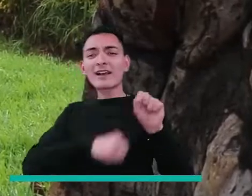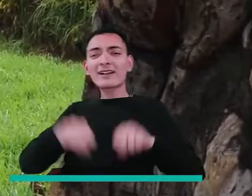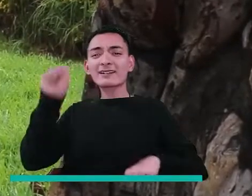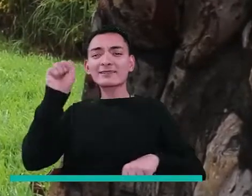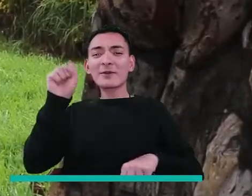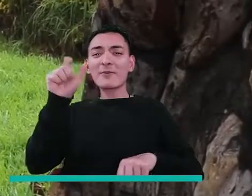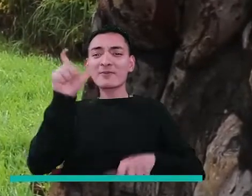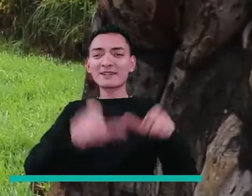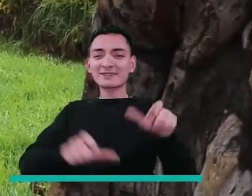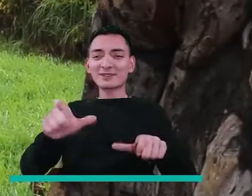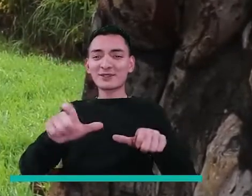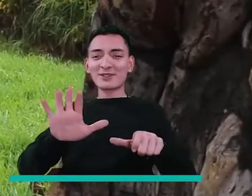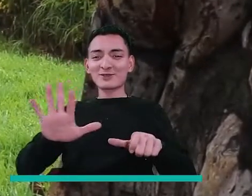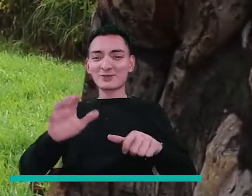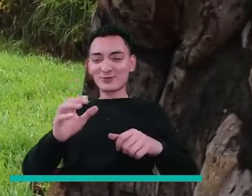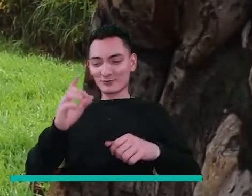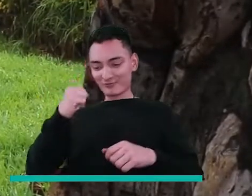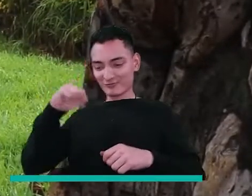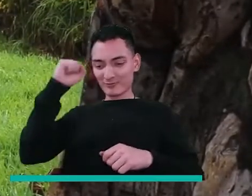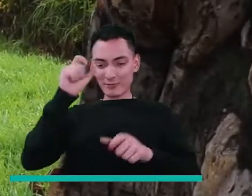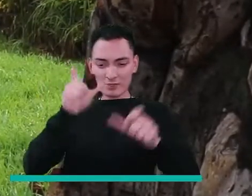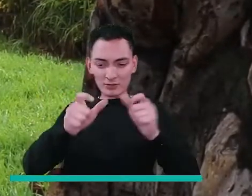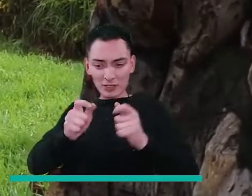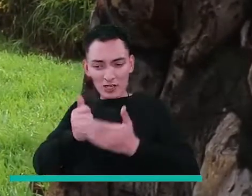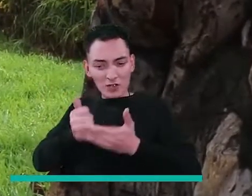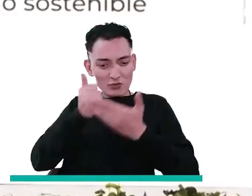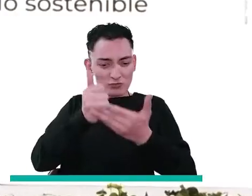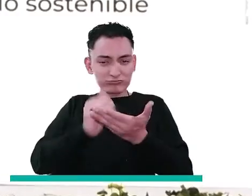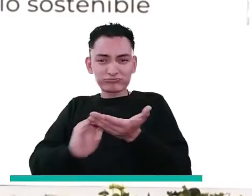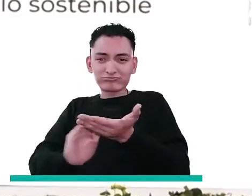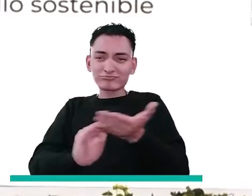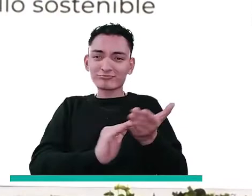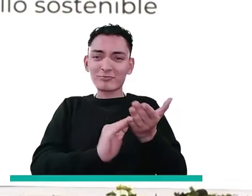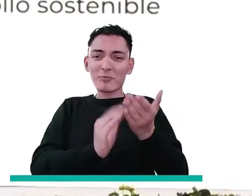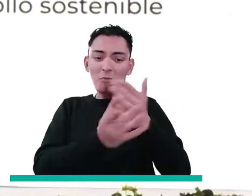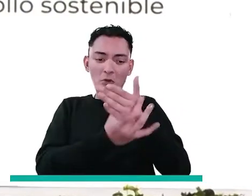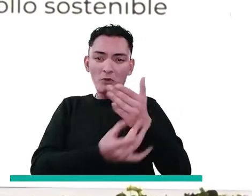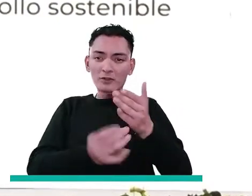que ganaron el premio Superación de la Pobreza.